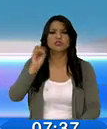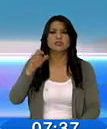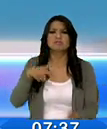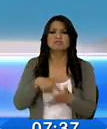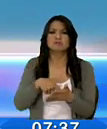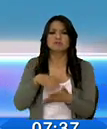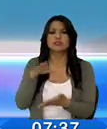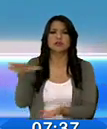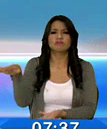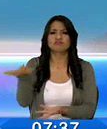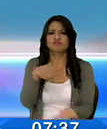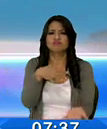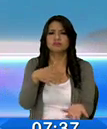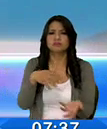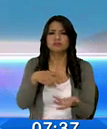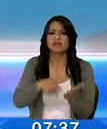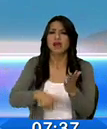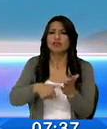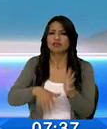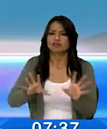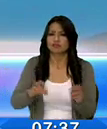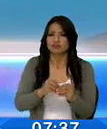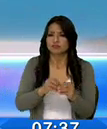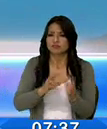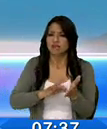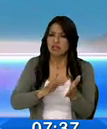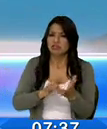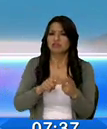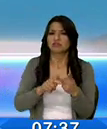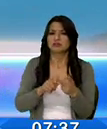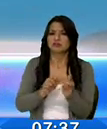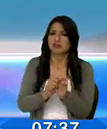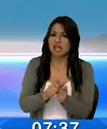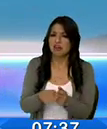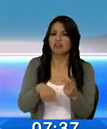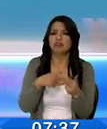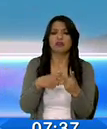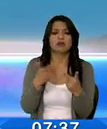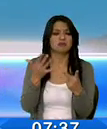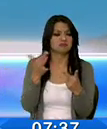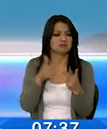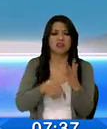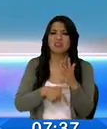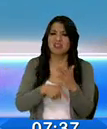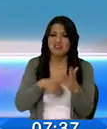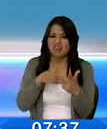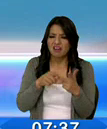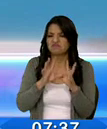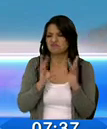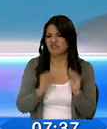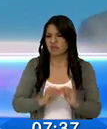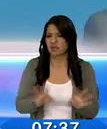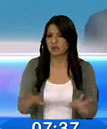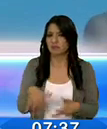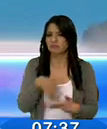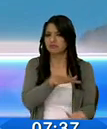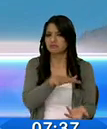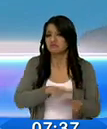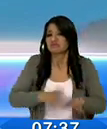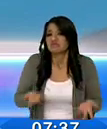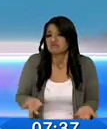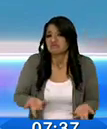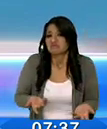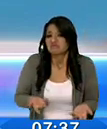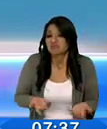200.000 toneladas de granos. Entre frijol, lentejas y ese tipo de cosas. Una cosa que